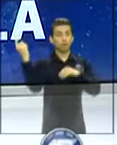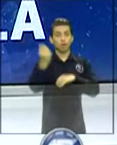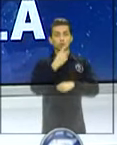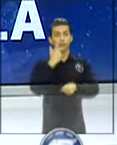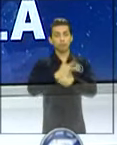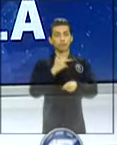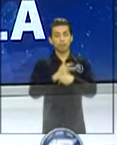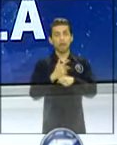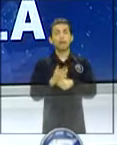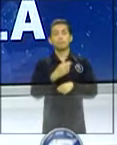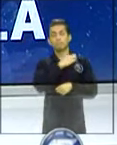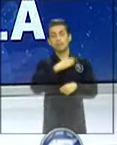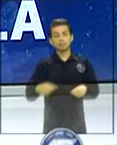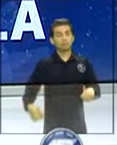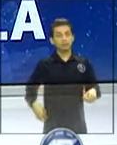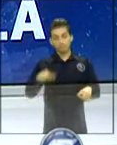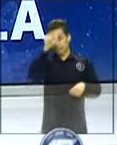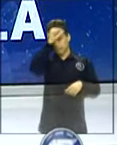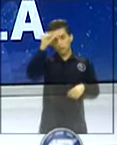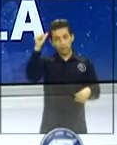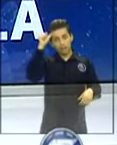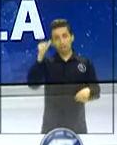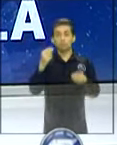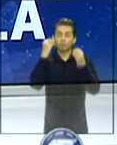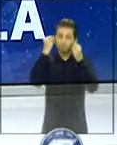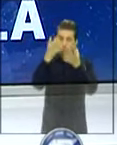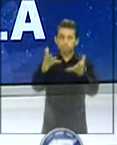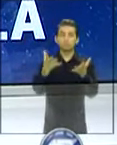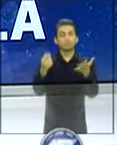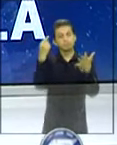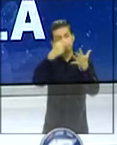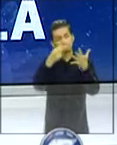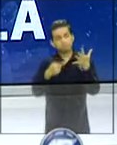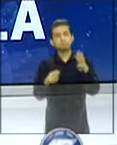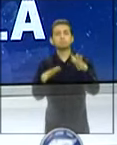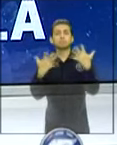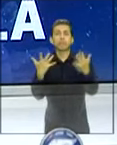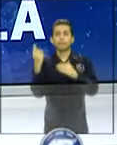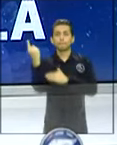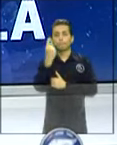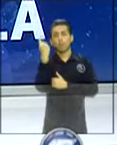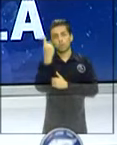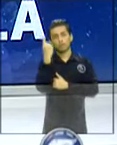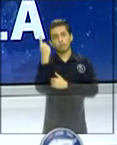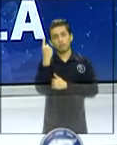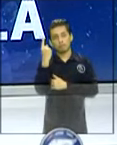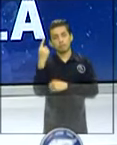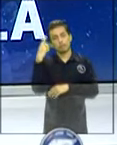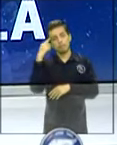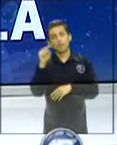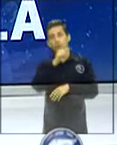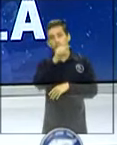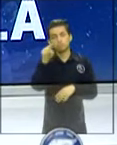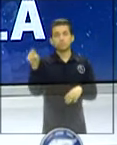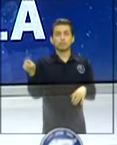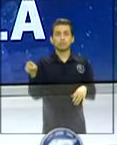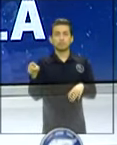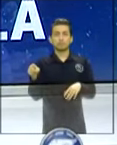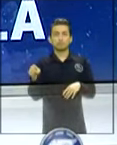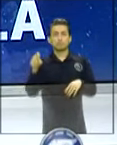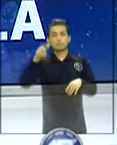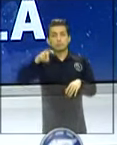presidente Alejandro Yamatei ha dado a conocer algunos aspectos importantes y relevantes que la población